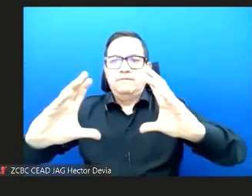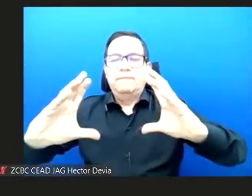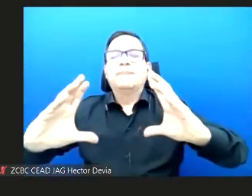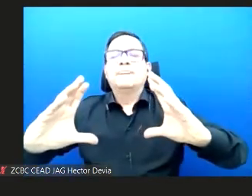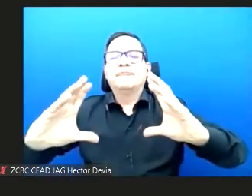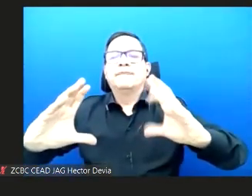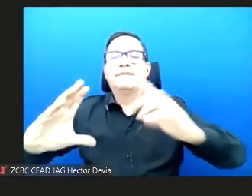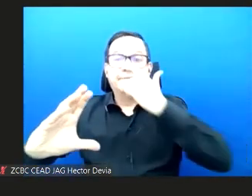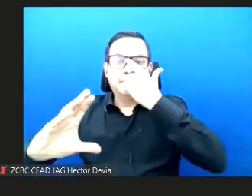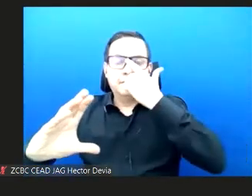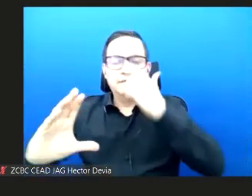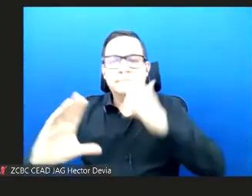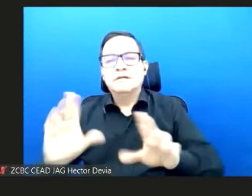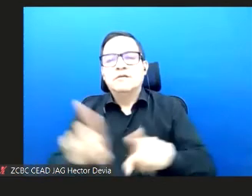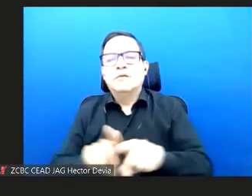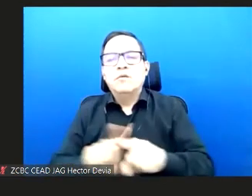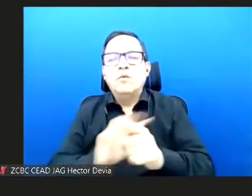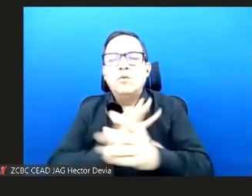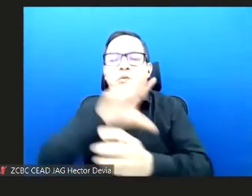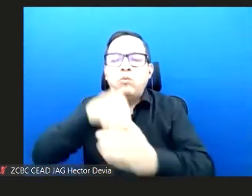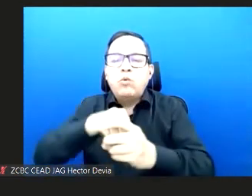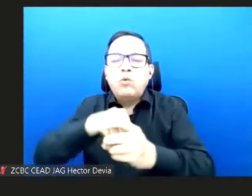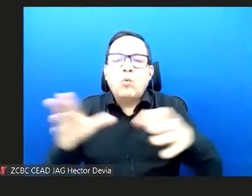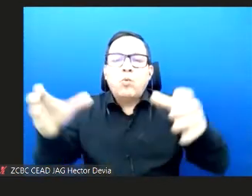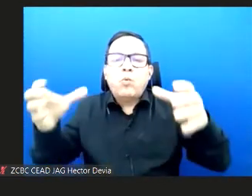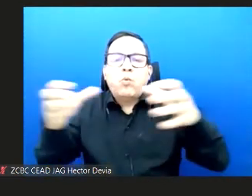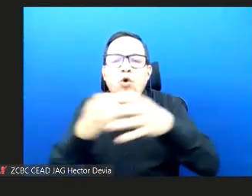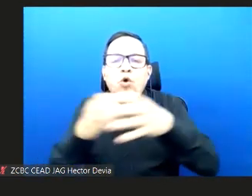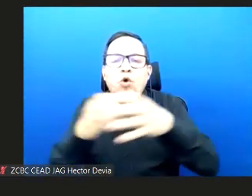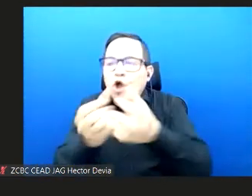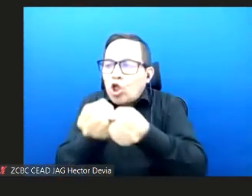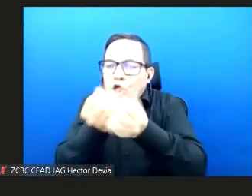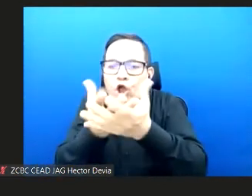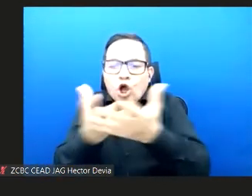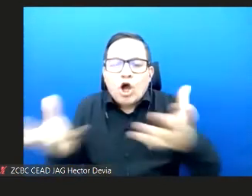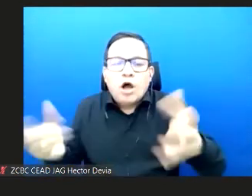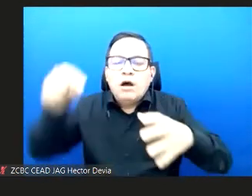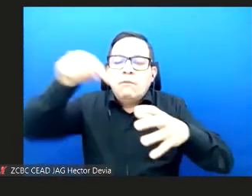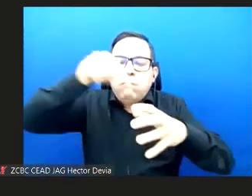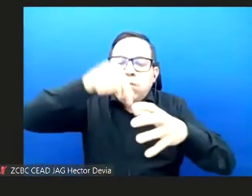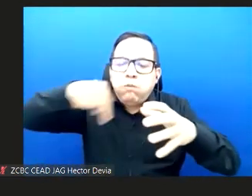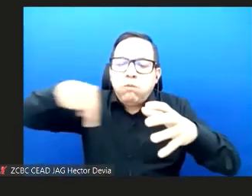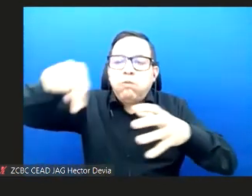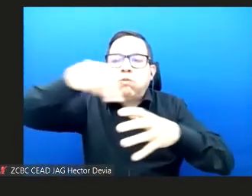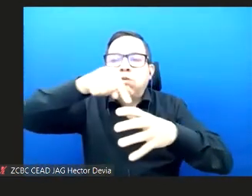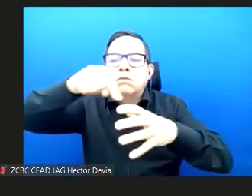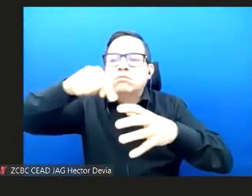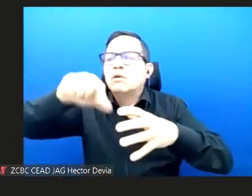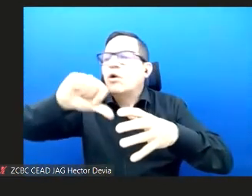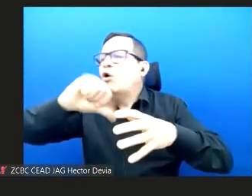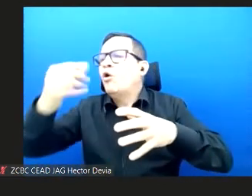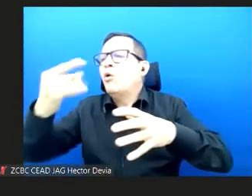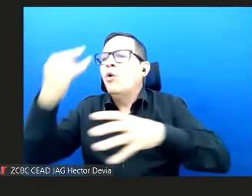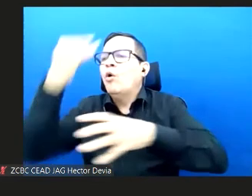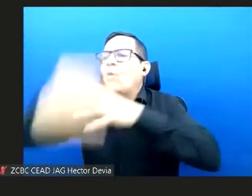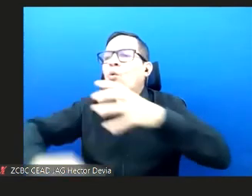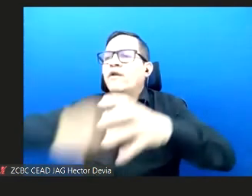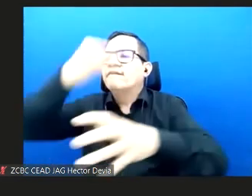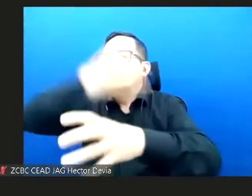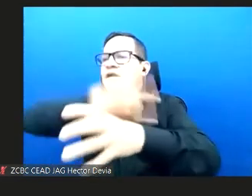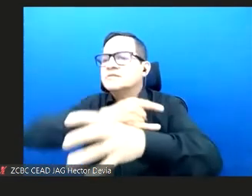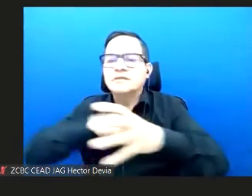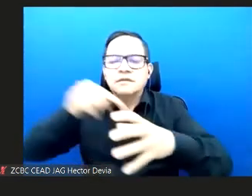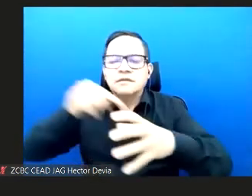así. Va a ser el conjunto de los elementos, todos los universales, sin incluir